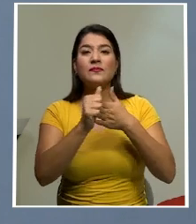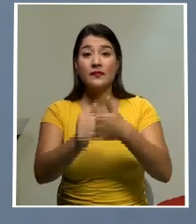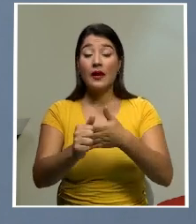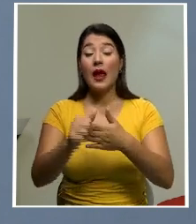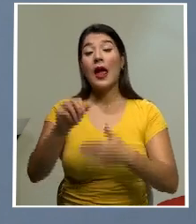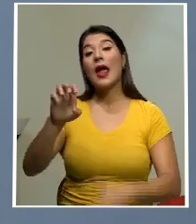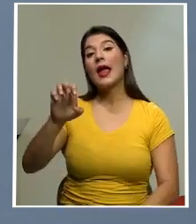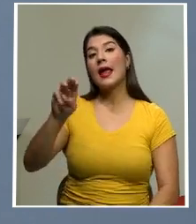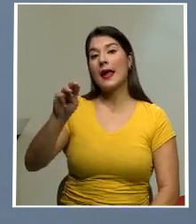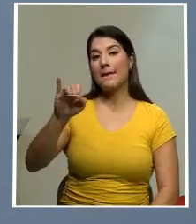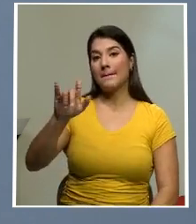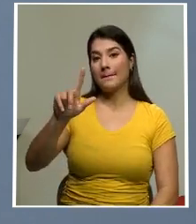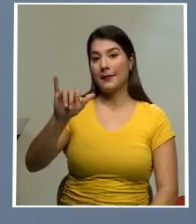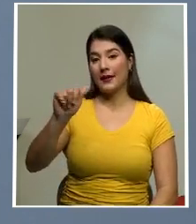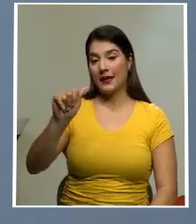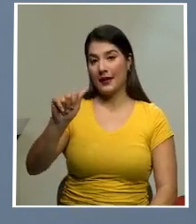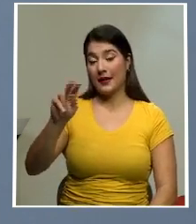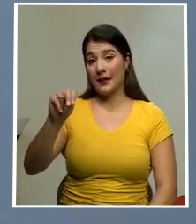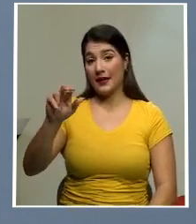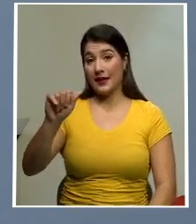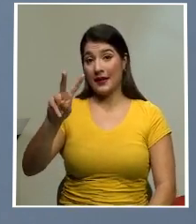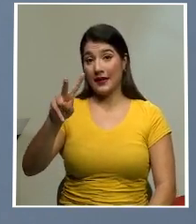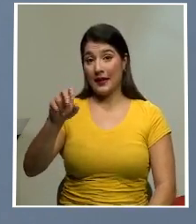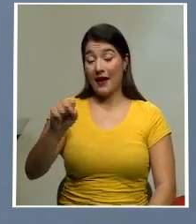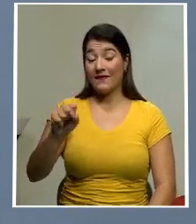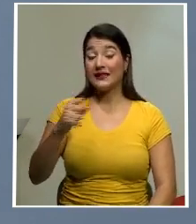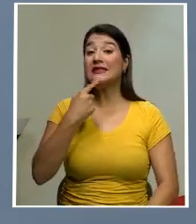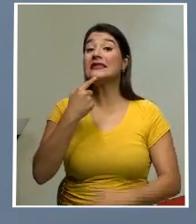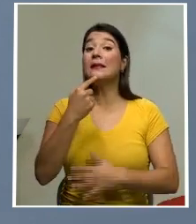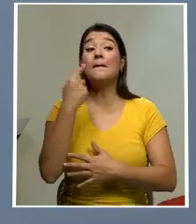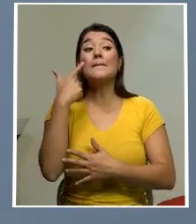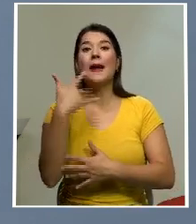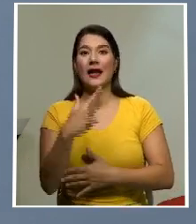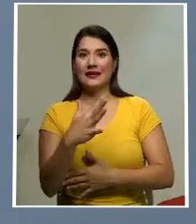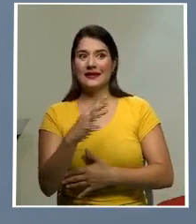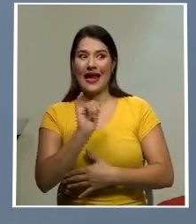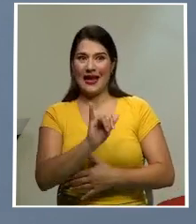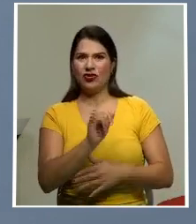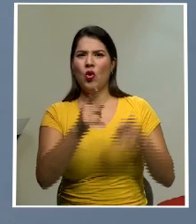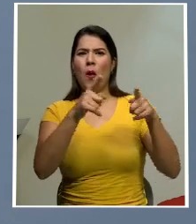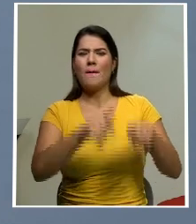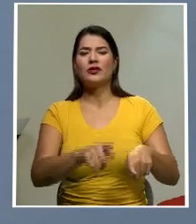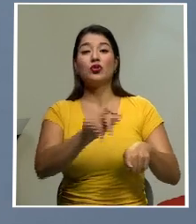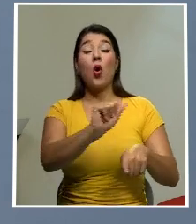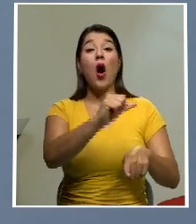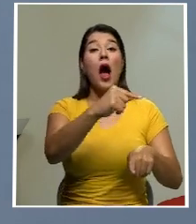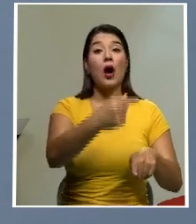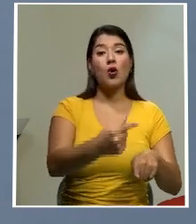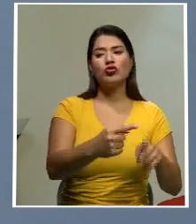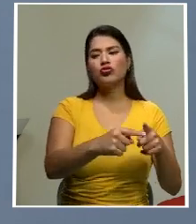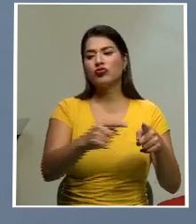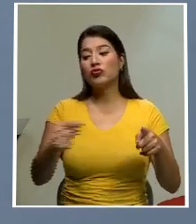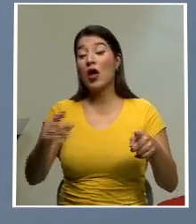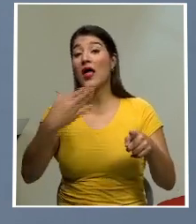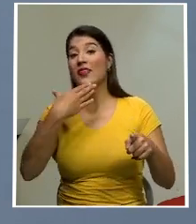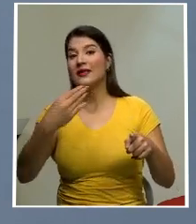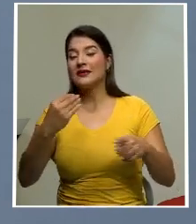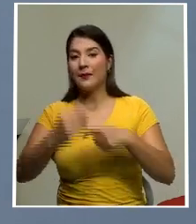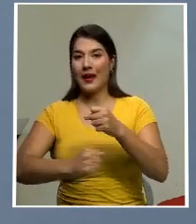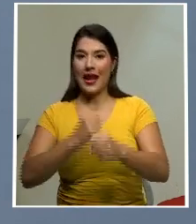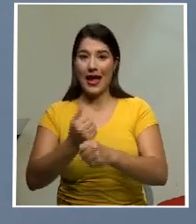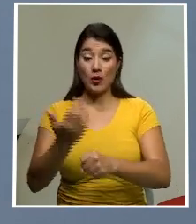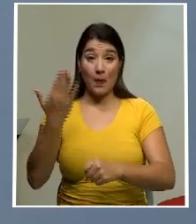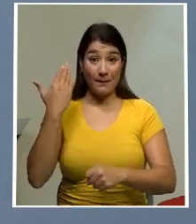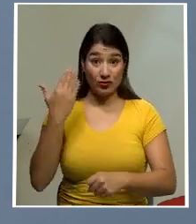Según el comunicado de prensa del Ministerio Público, se presume que los hechos ocurrieron entre agosto y diciembre del año anterior,